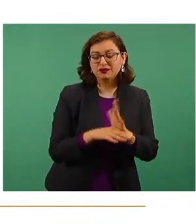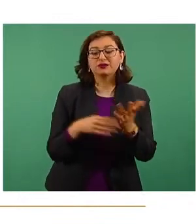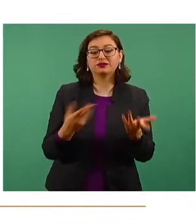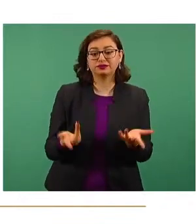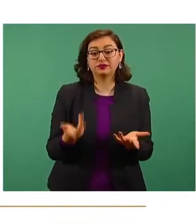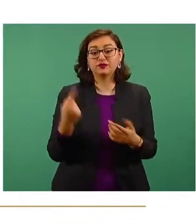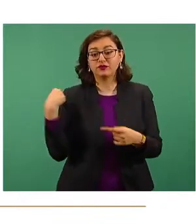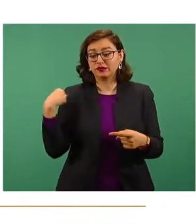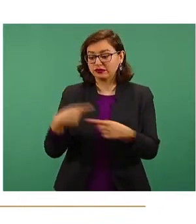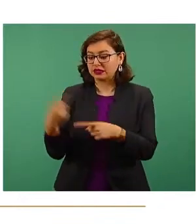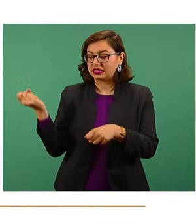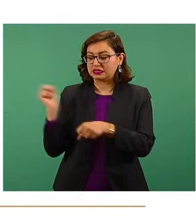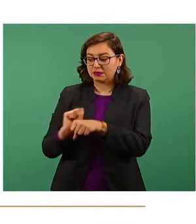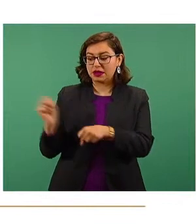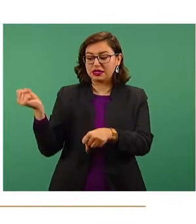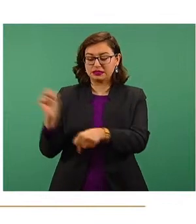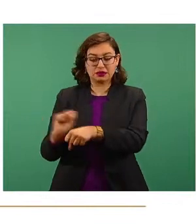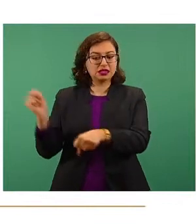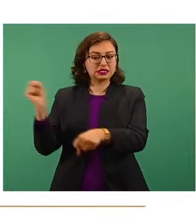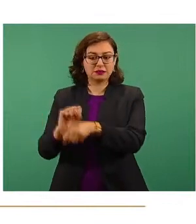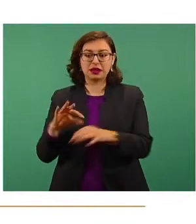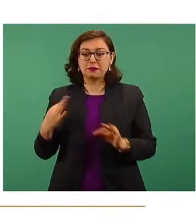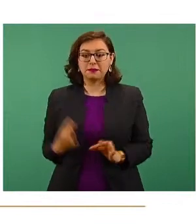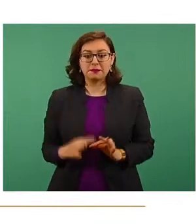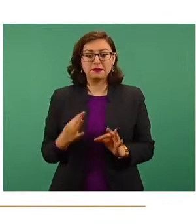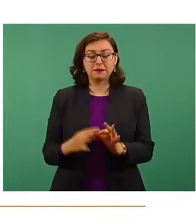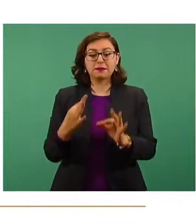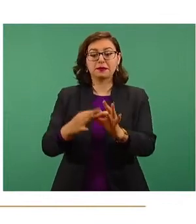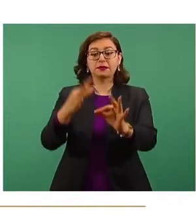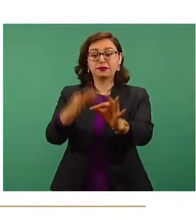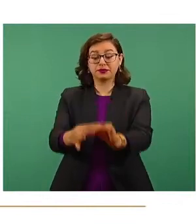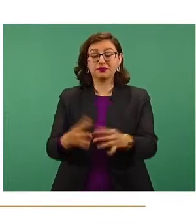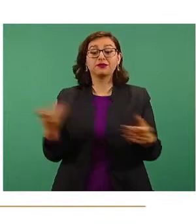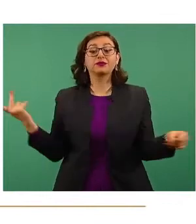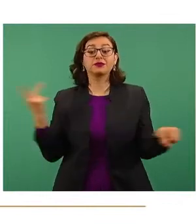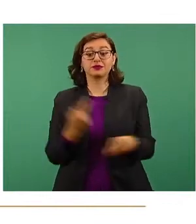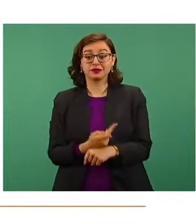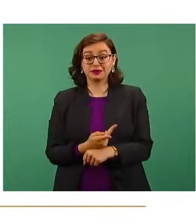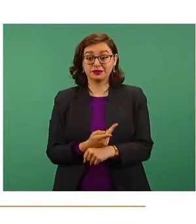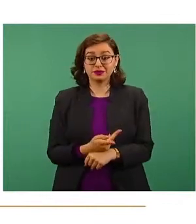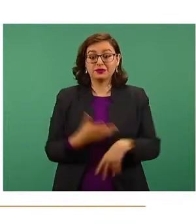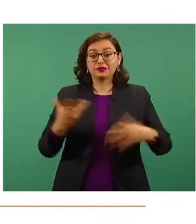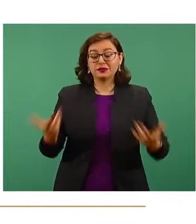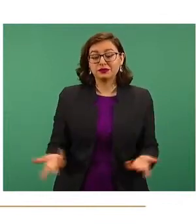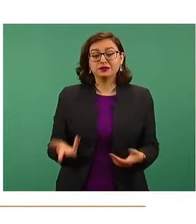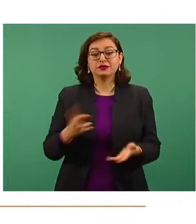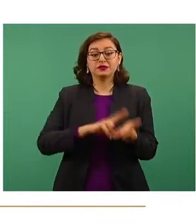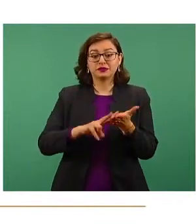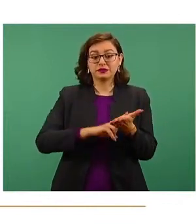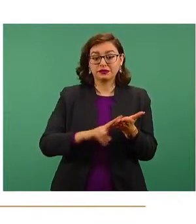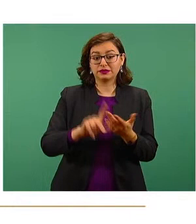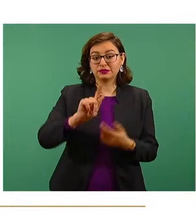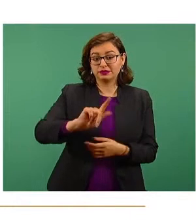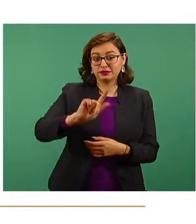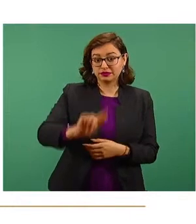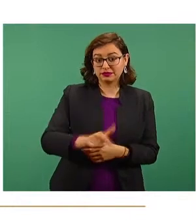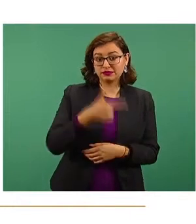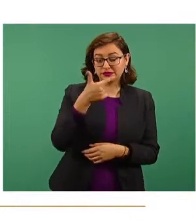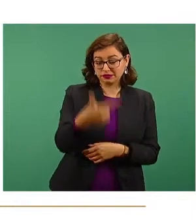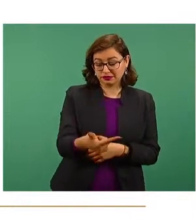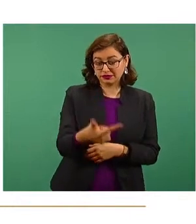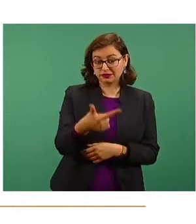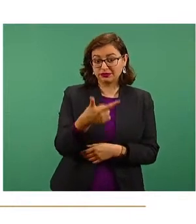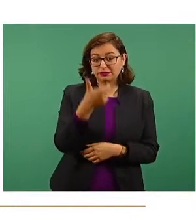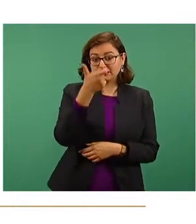en esta semana del 6 al 12 de marzo, te ahorras en la gasolina regular 77 pesos con